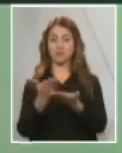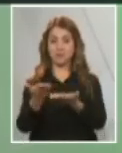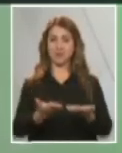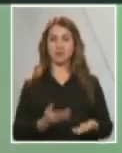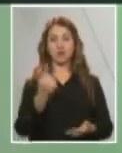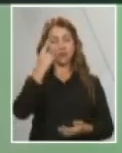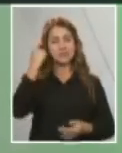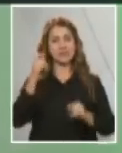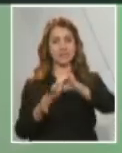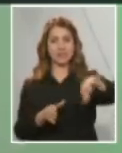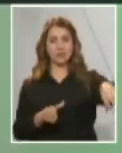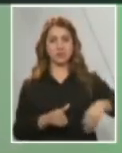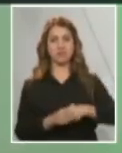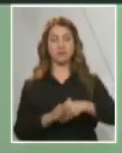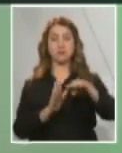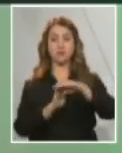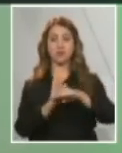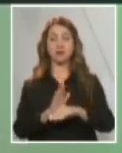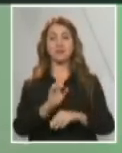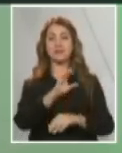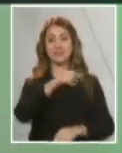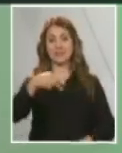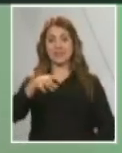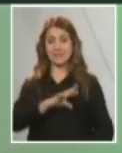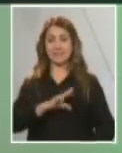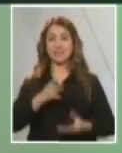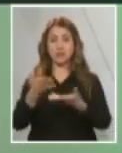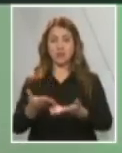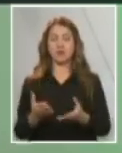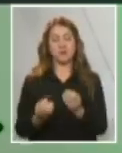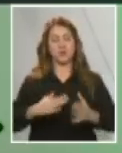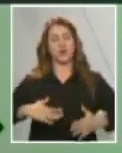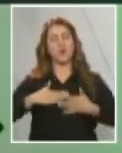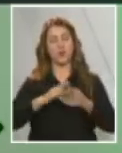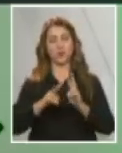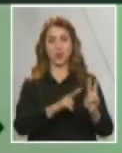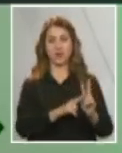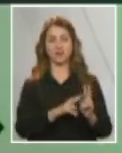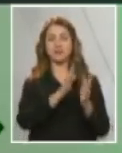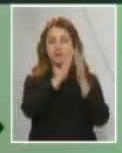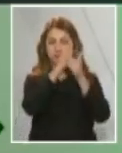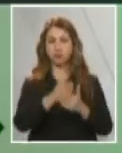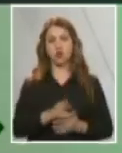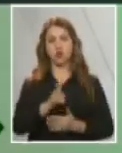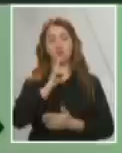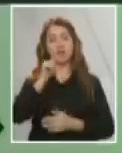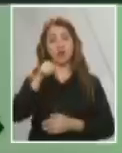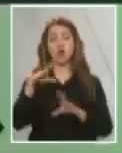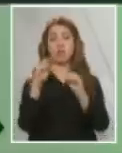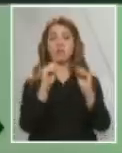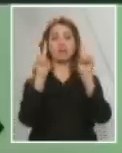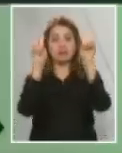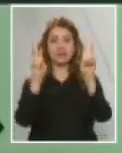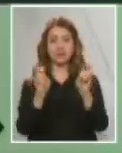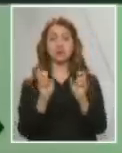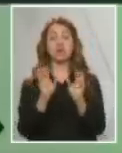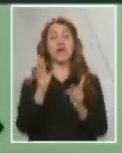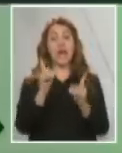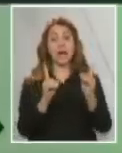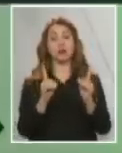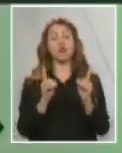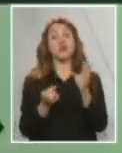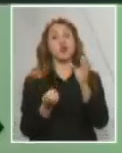Bienvenidos a Conciencia Inclusiva, este programa de CNN Chile que nos da tanto gusto hacer cada viernes. Y hoy vamos a hablar de algo innovador,